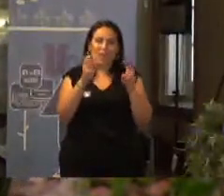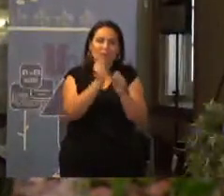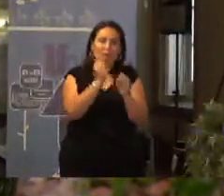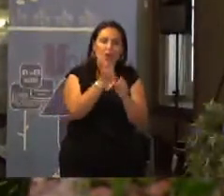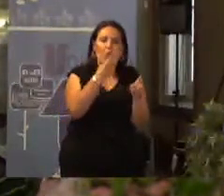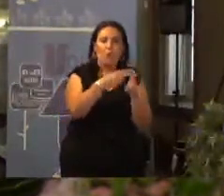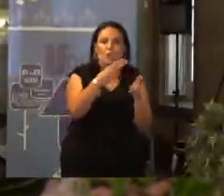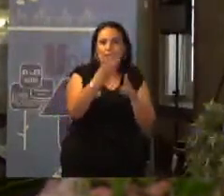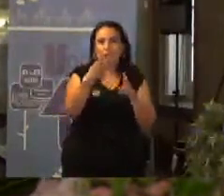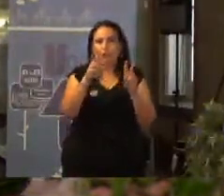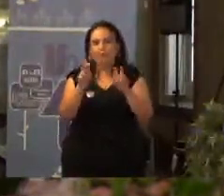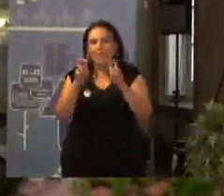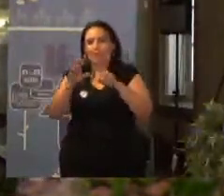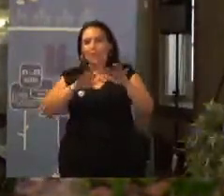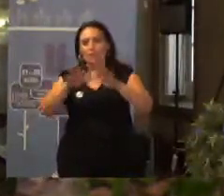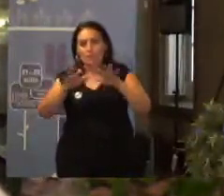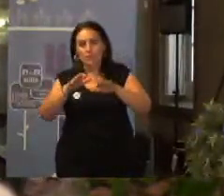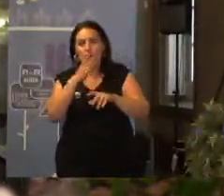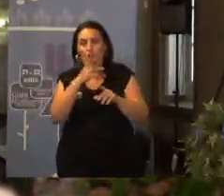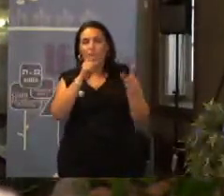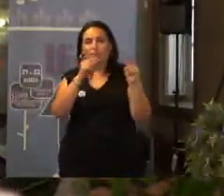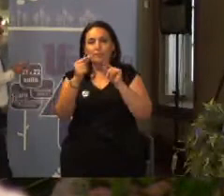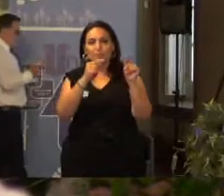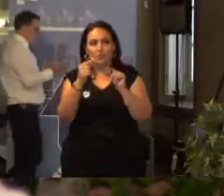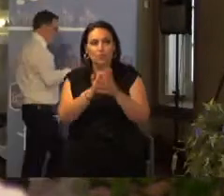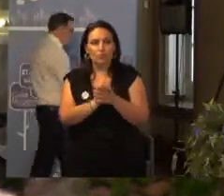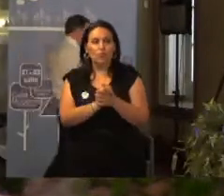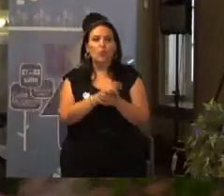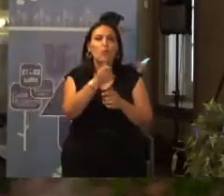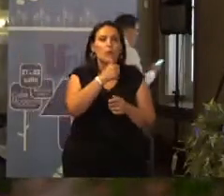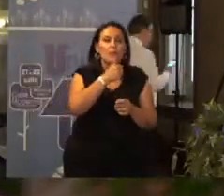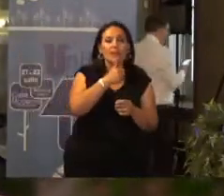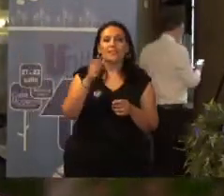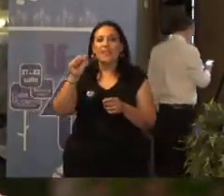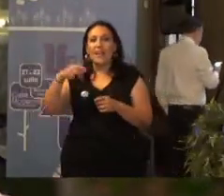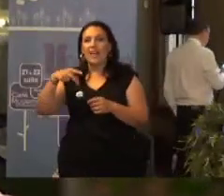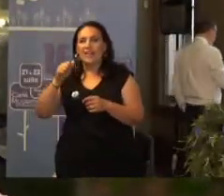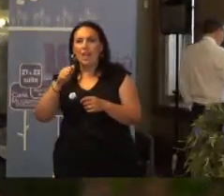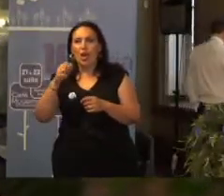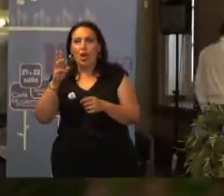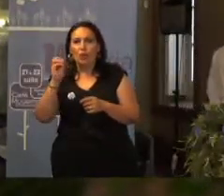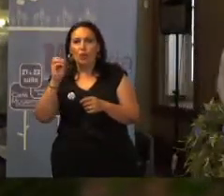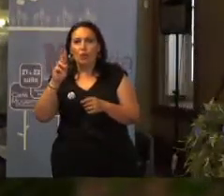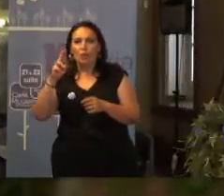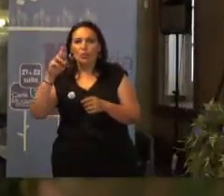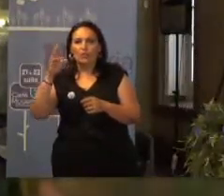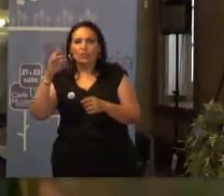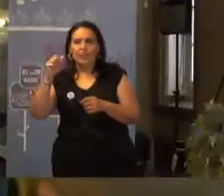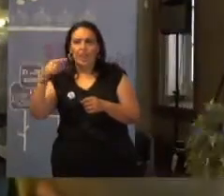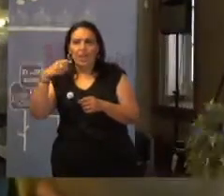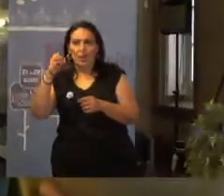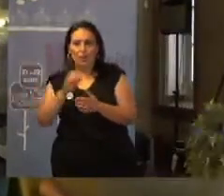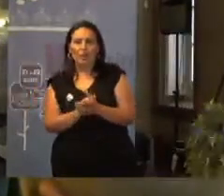o activismo van reflexionar Joana Mortagua e Xosé Manuel Beiras. A primeira que vos vai falar é